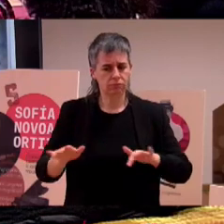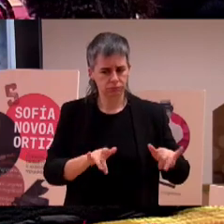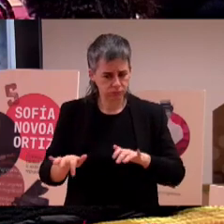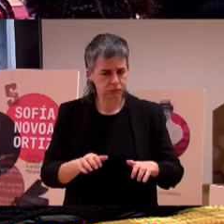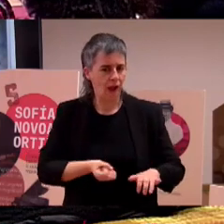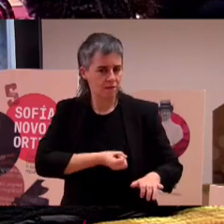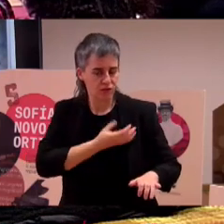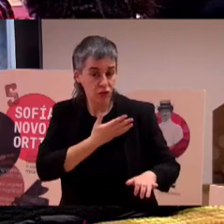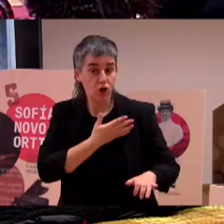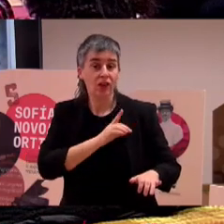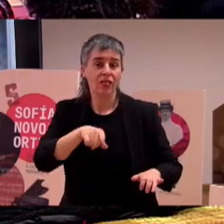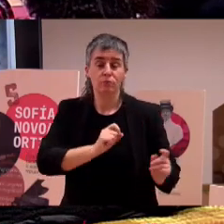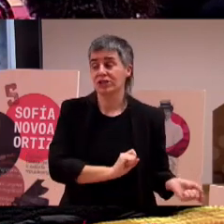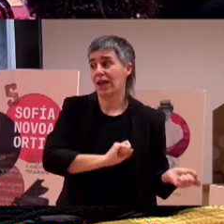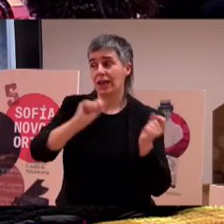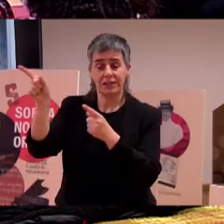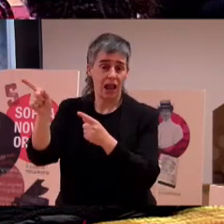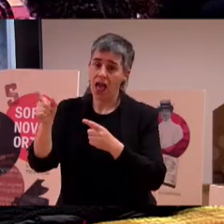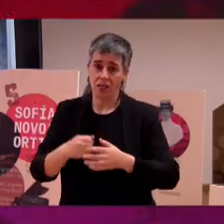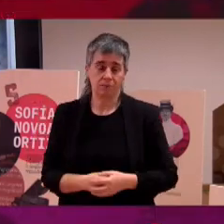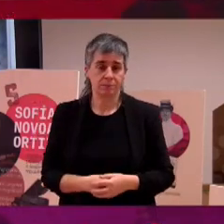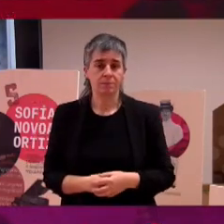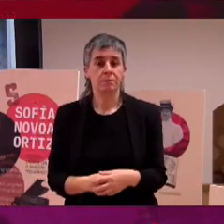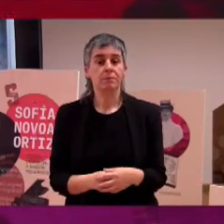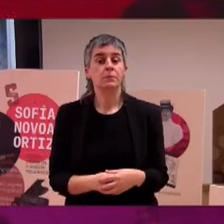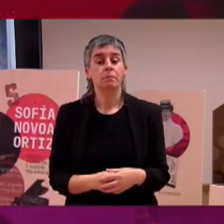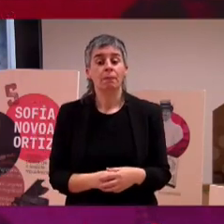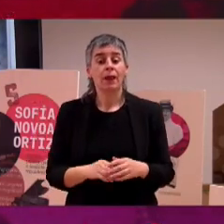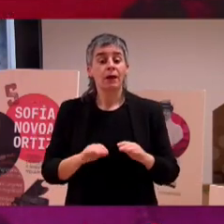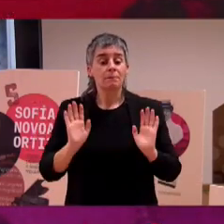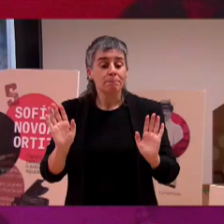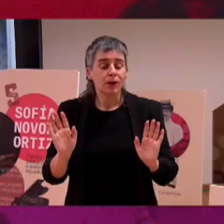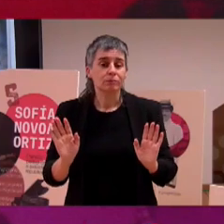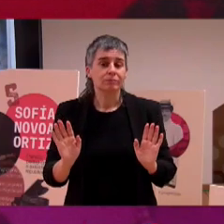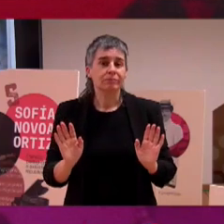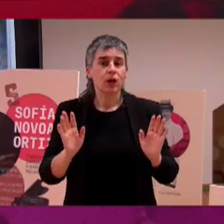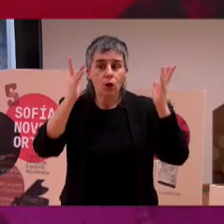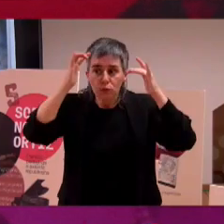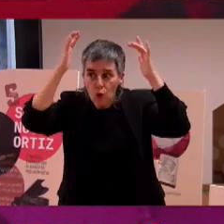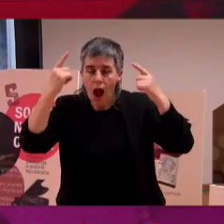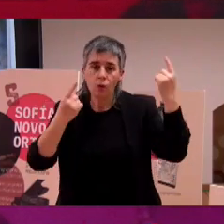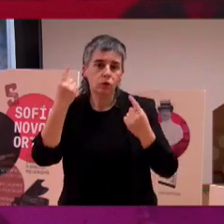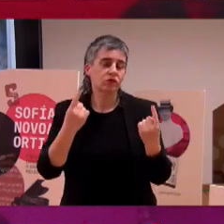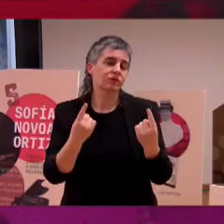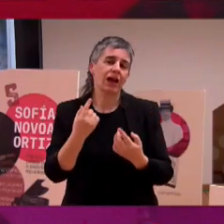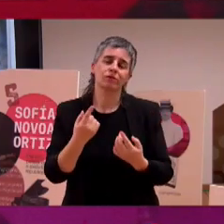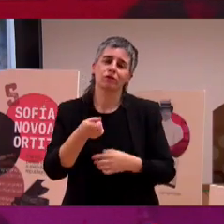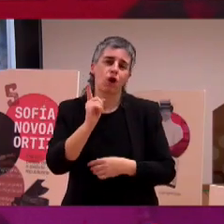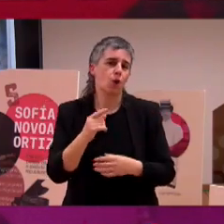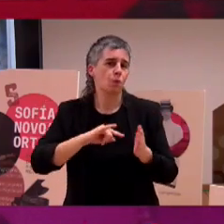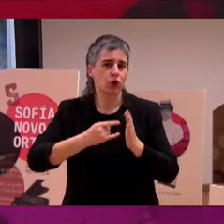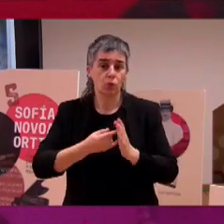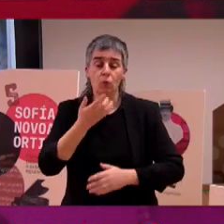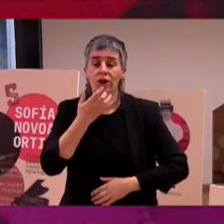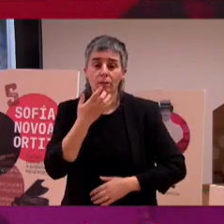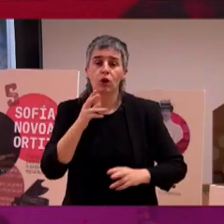históricas. Polo camiño houve outras posibilidades que ás veces quedaron só en proxectos, como a crítica de concertos ou a edición en España